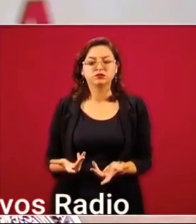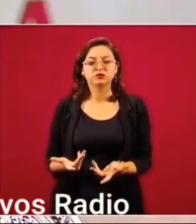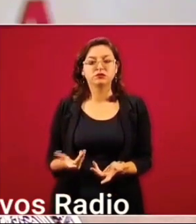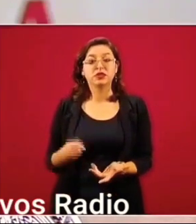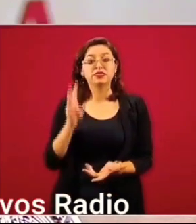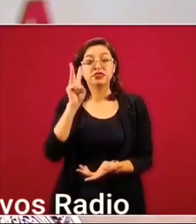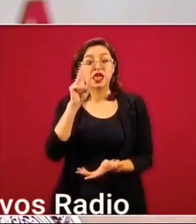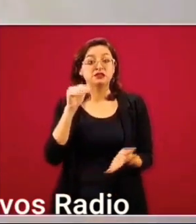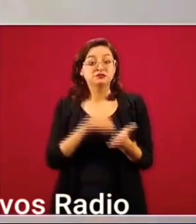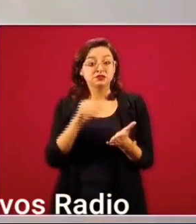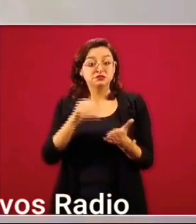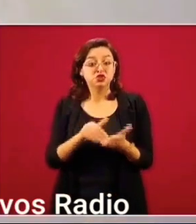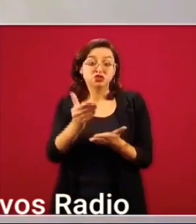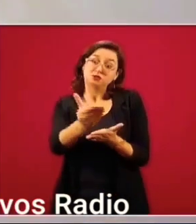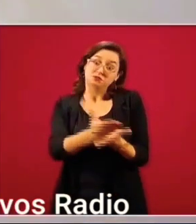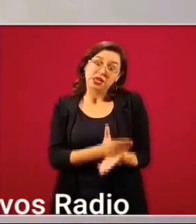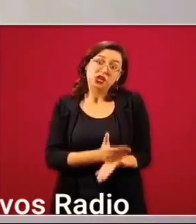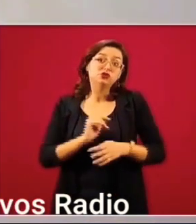3,000 millones de pesos menos,